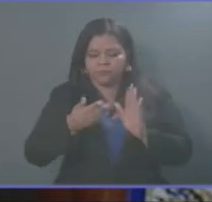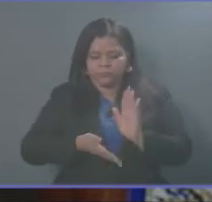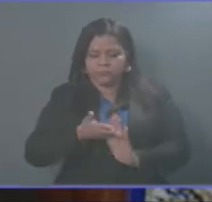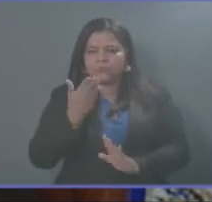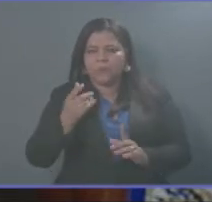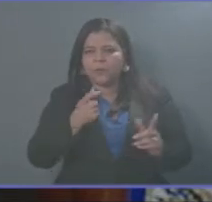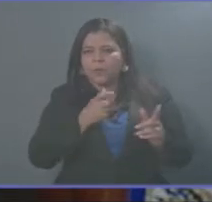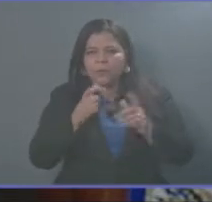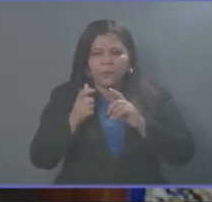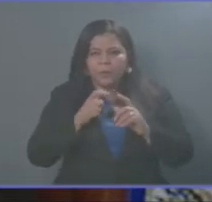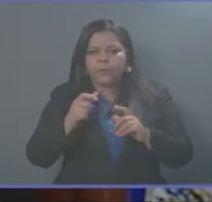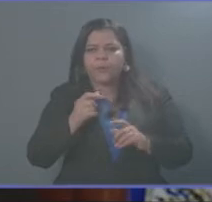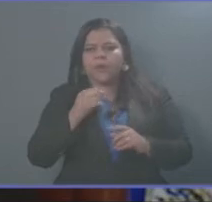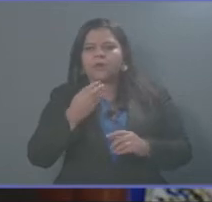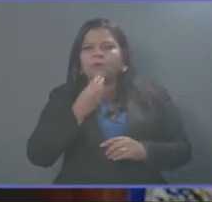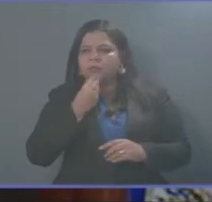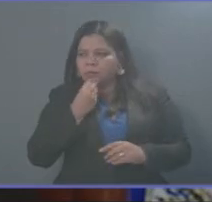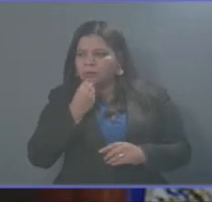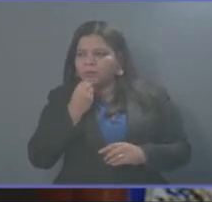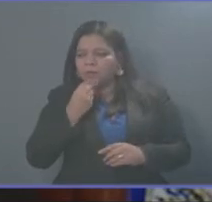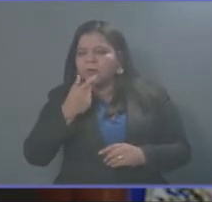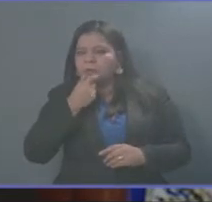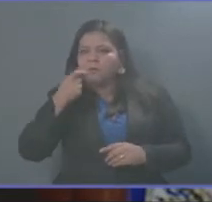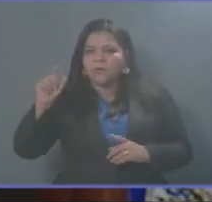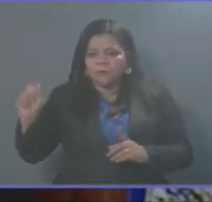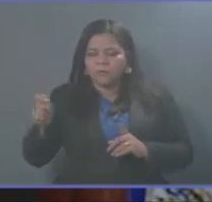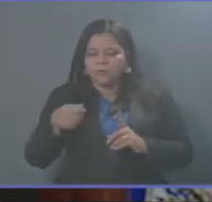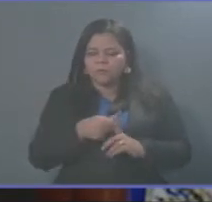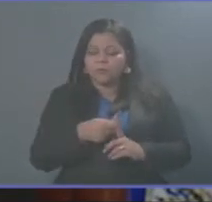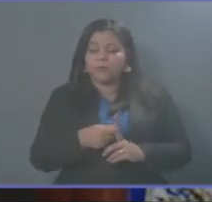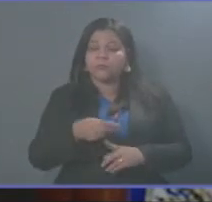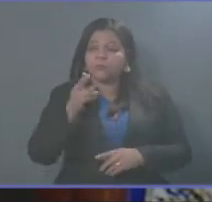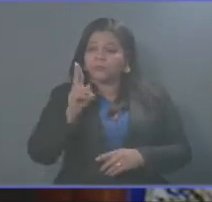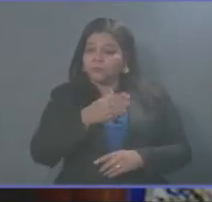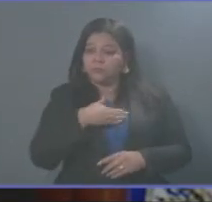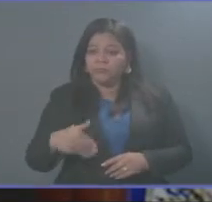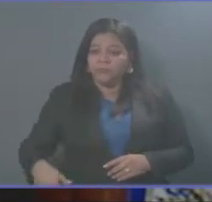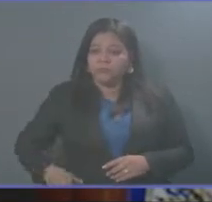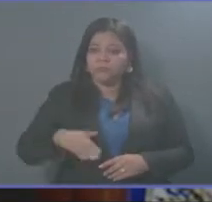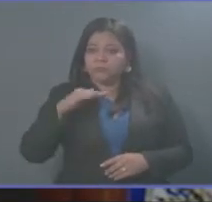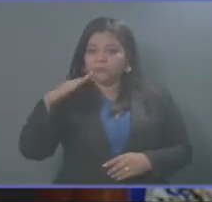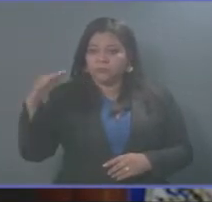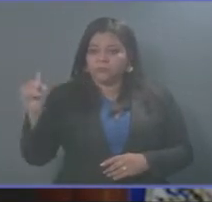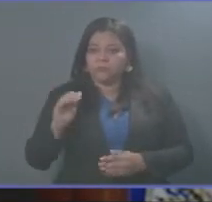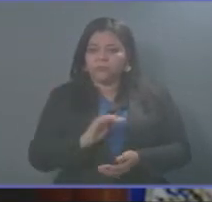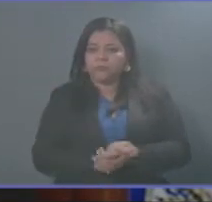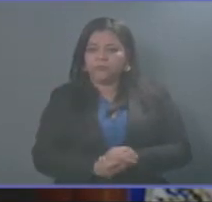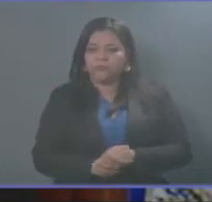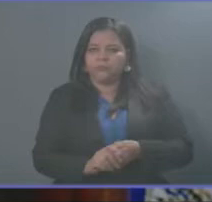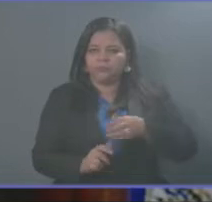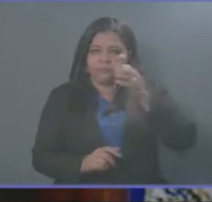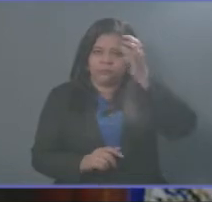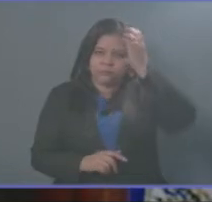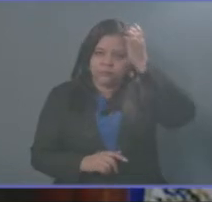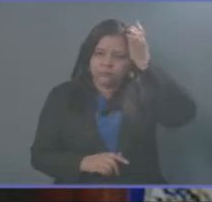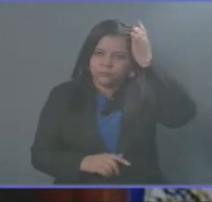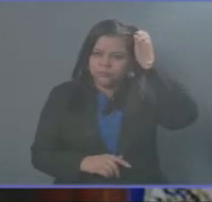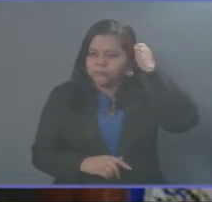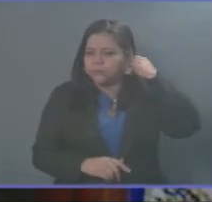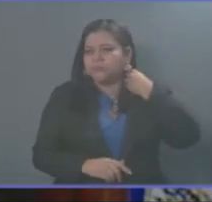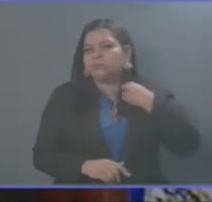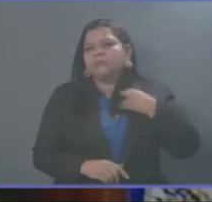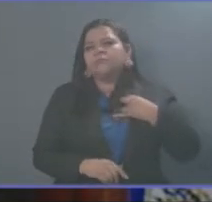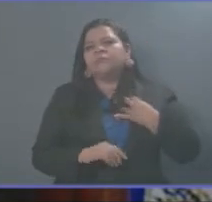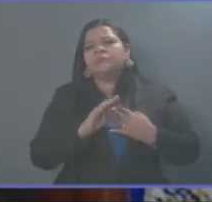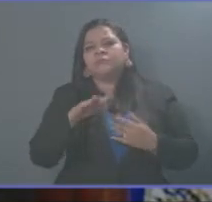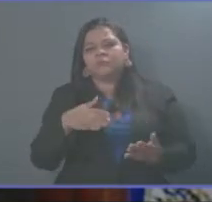de trabajo, la edad de jubilación, porque el mismo presidente de la República lo manifestó en un evento